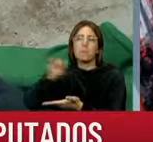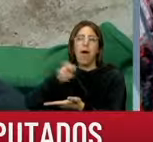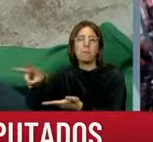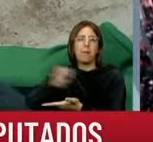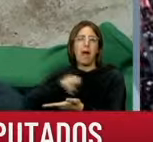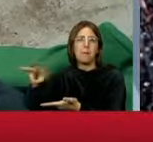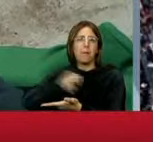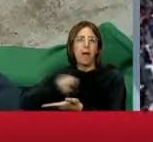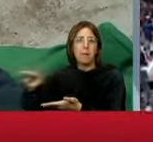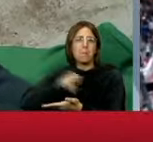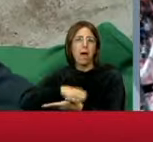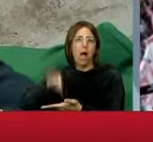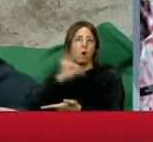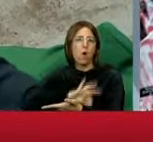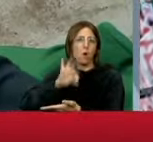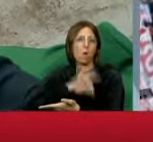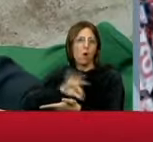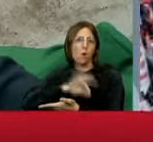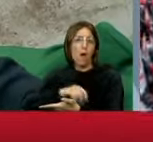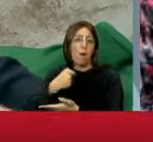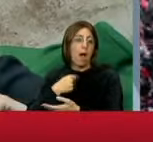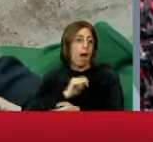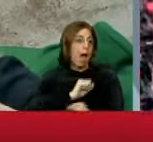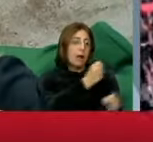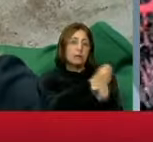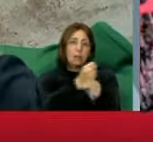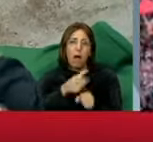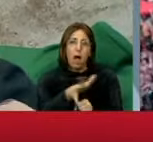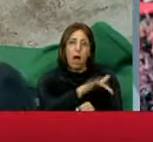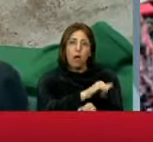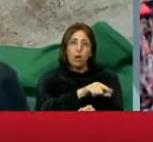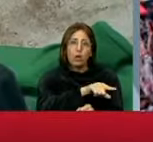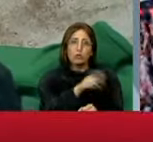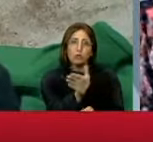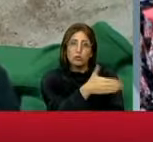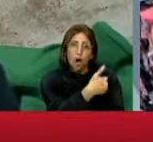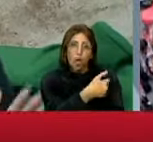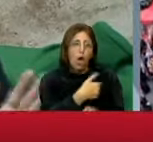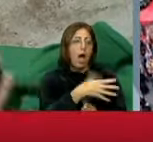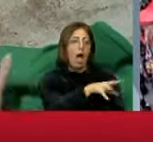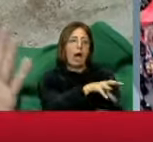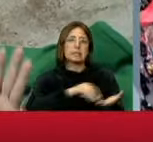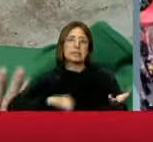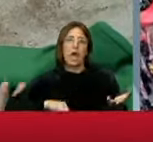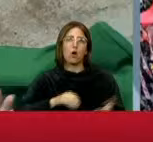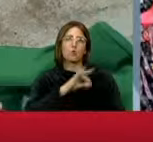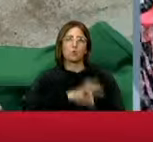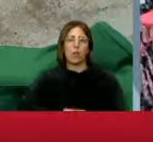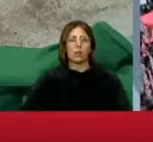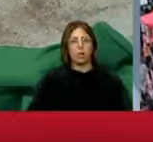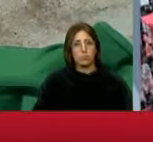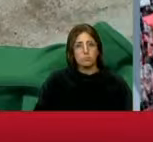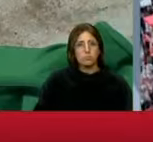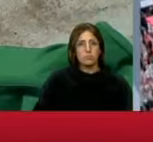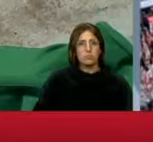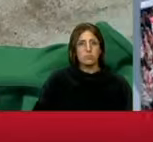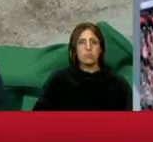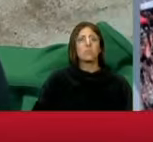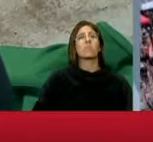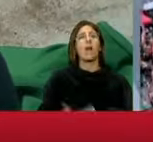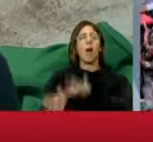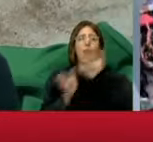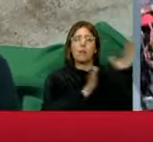supuesto. ¿Milei es bueno o es malo? Se pregunta Alejandro Borenstein en su nota de Clarín. Comparado con